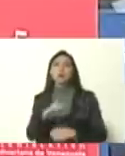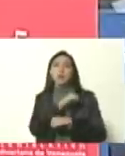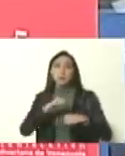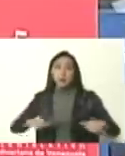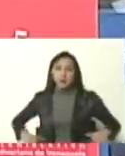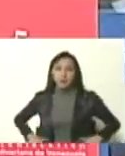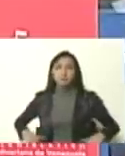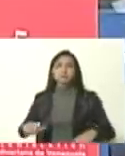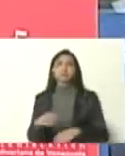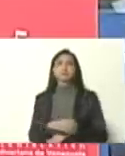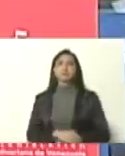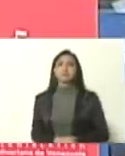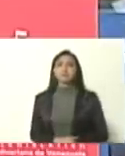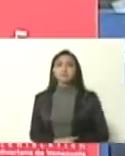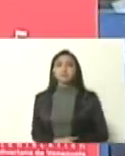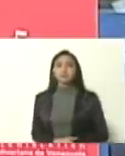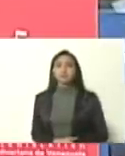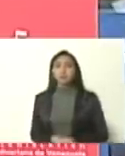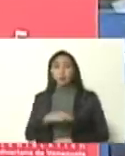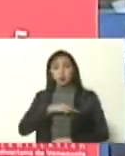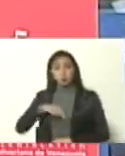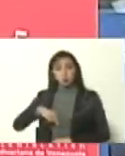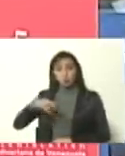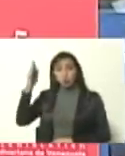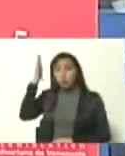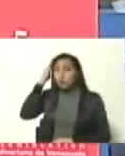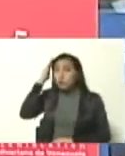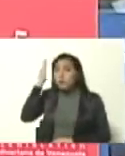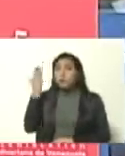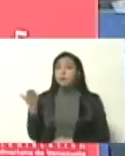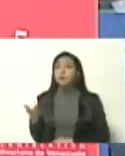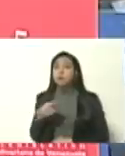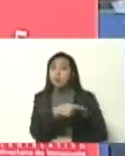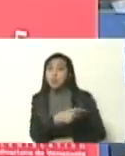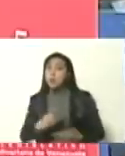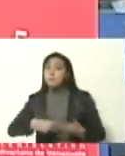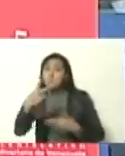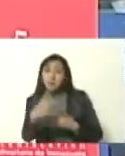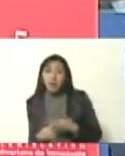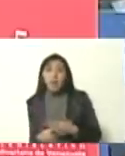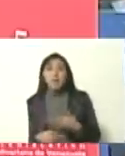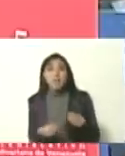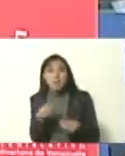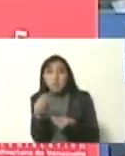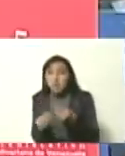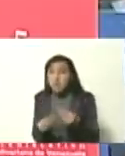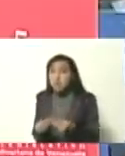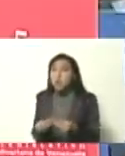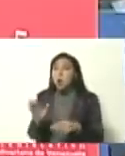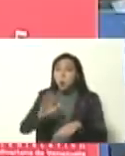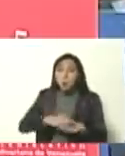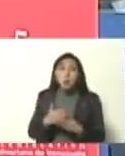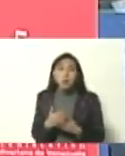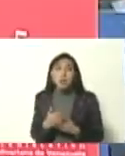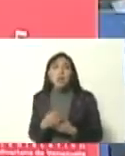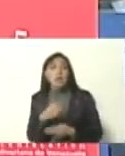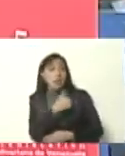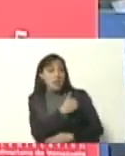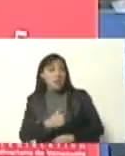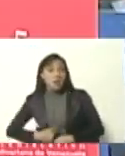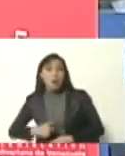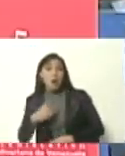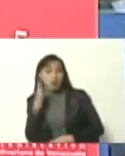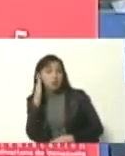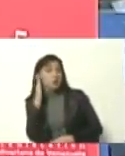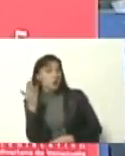Bolivariana. Y sabemos de esos planes porque te estamos respirando en el pescuezo, Iván Duque. Sabemos